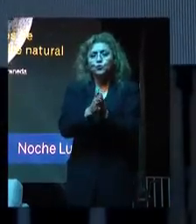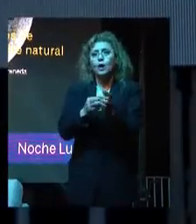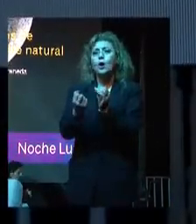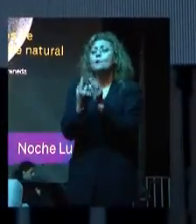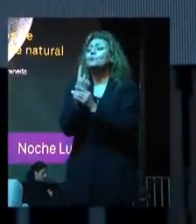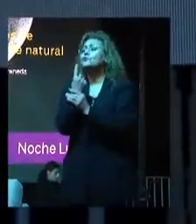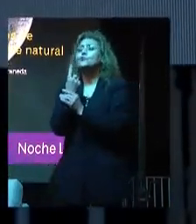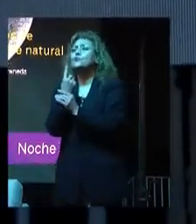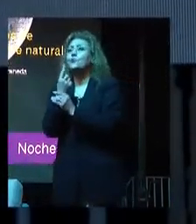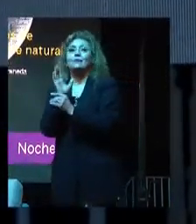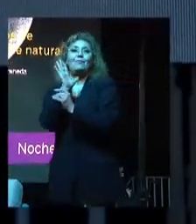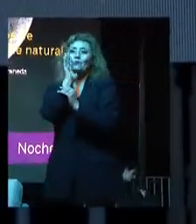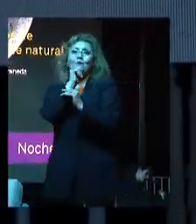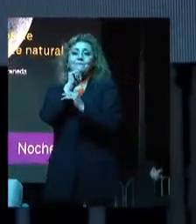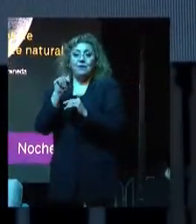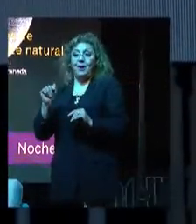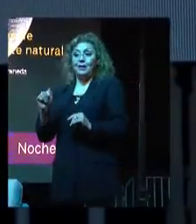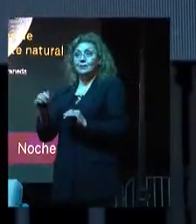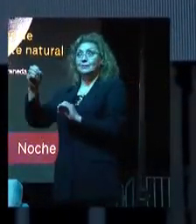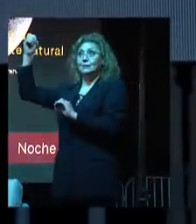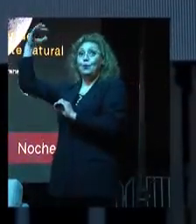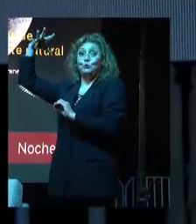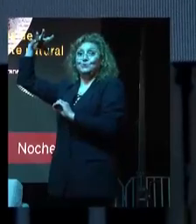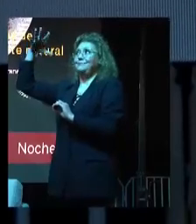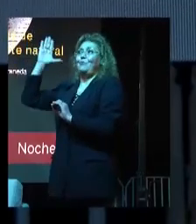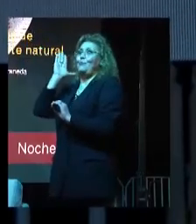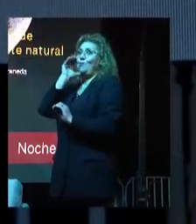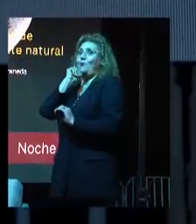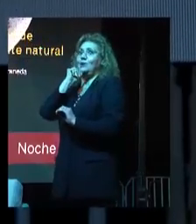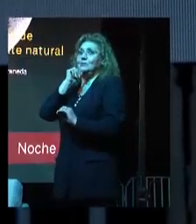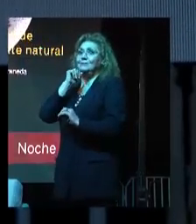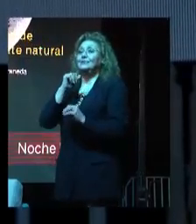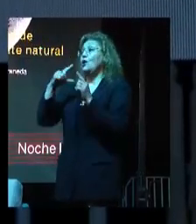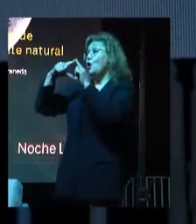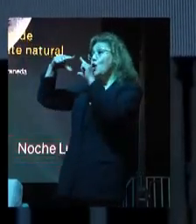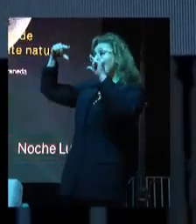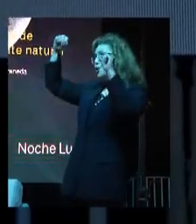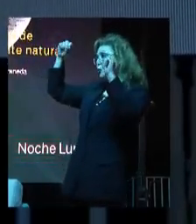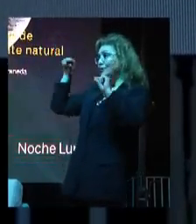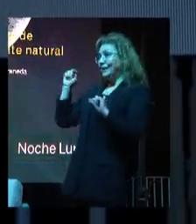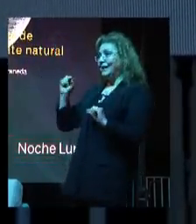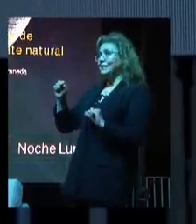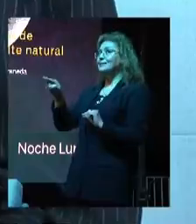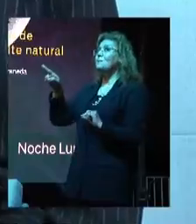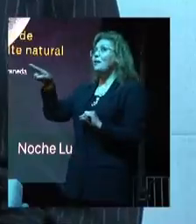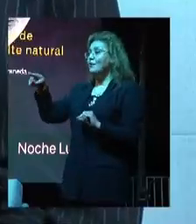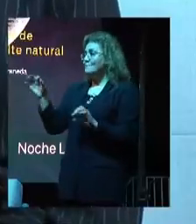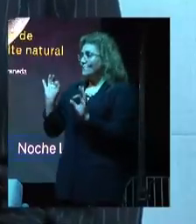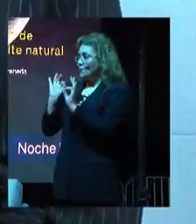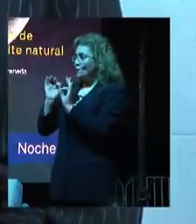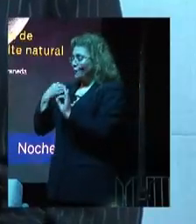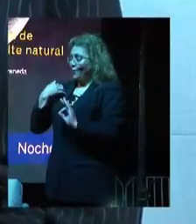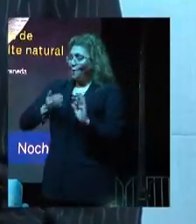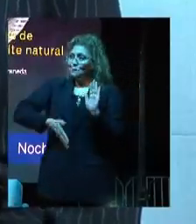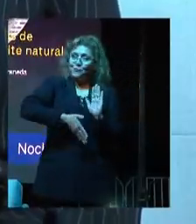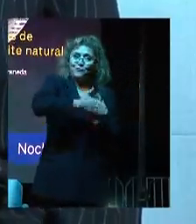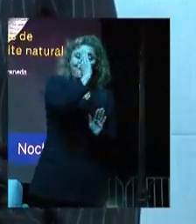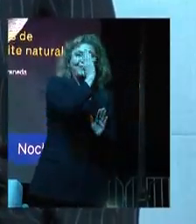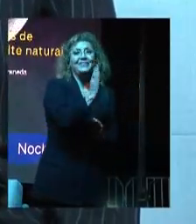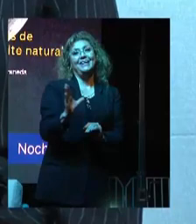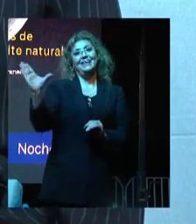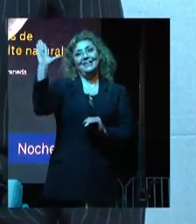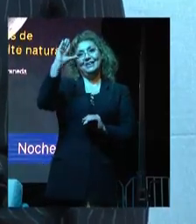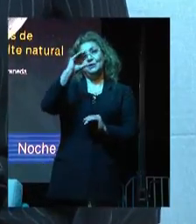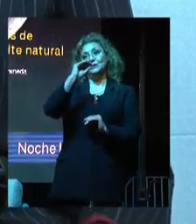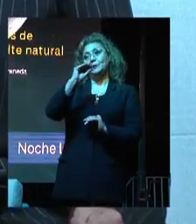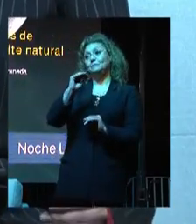no había nada. Entonces no había luz en la noche. La luna siempre es una gran excusa para salir de noche.